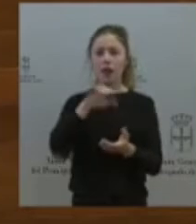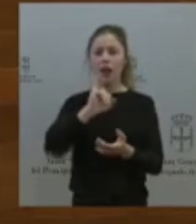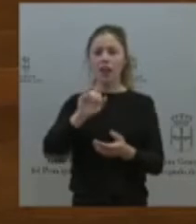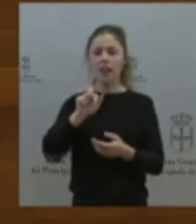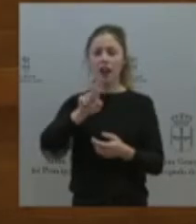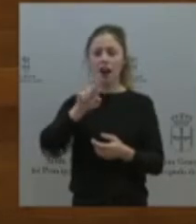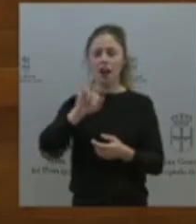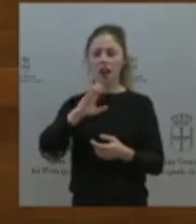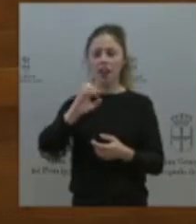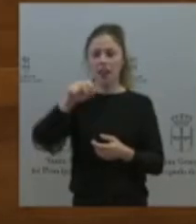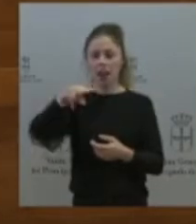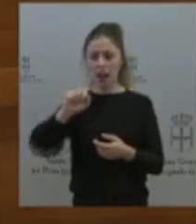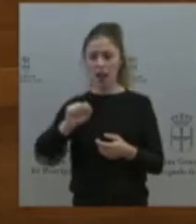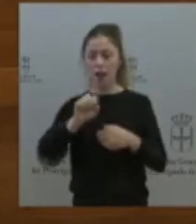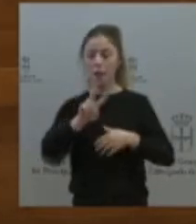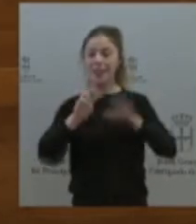llamadas.